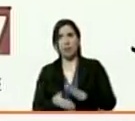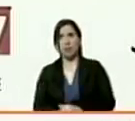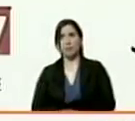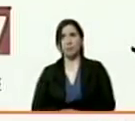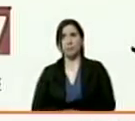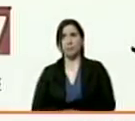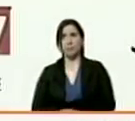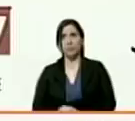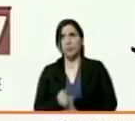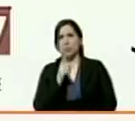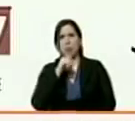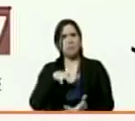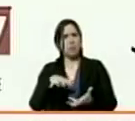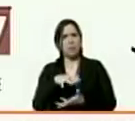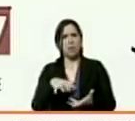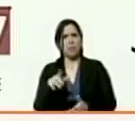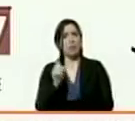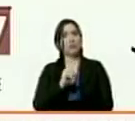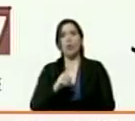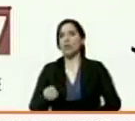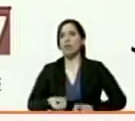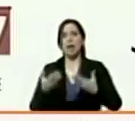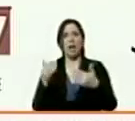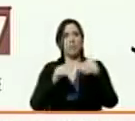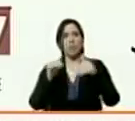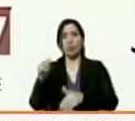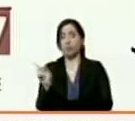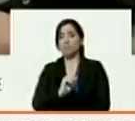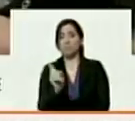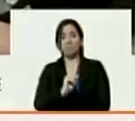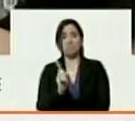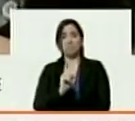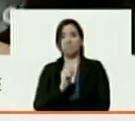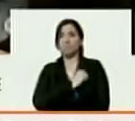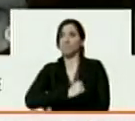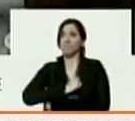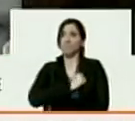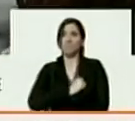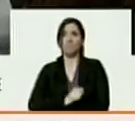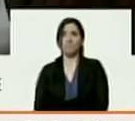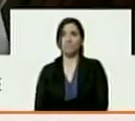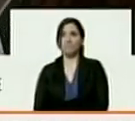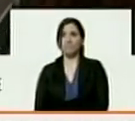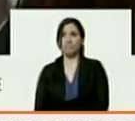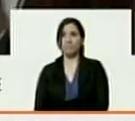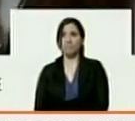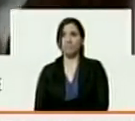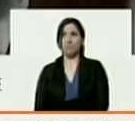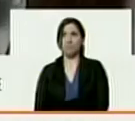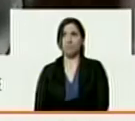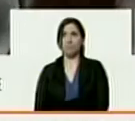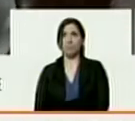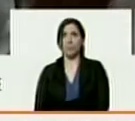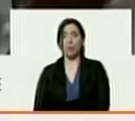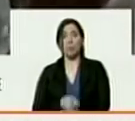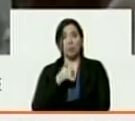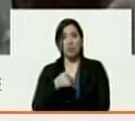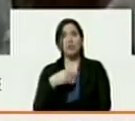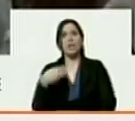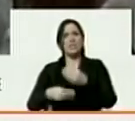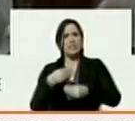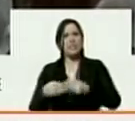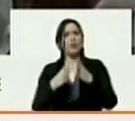problemas. Lo que no le vamos a regalar son los votos. No, nosotros vamos, es por eso es que estamos haciendo todo lo que tengamos que